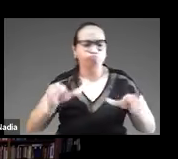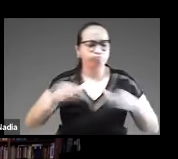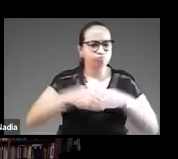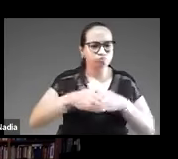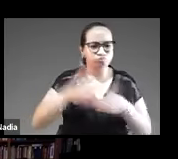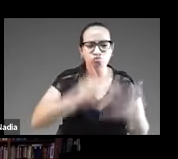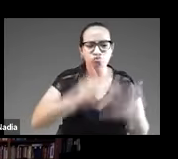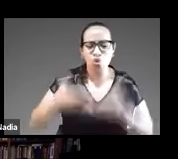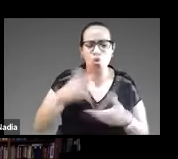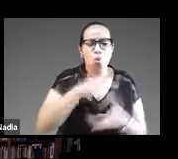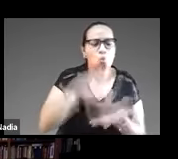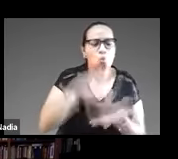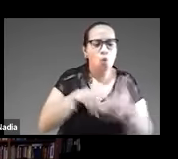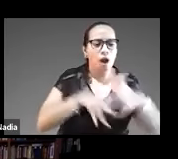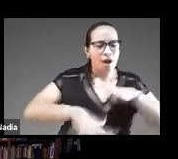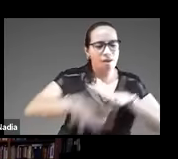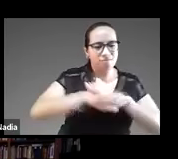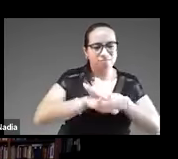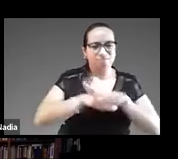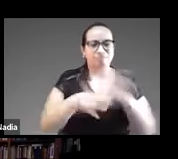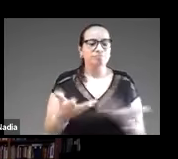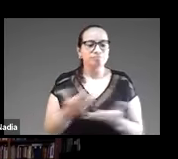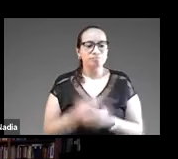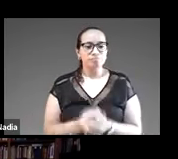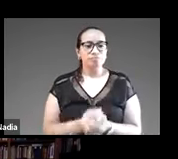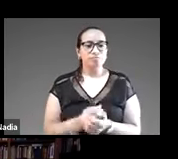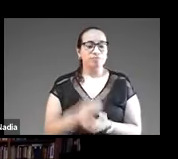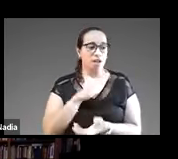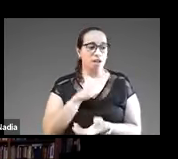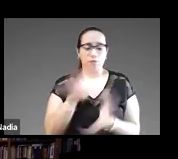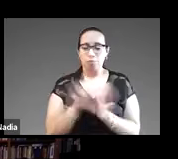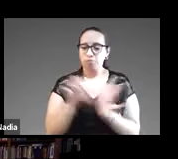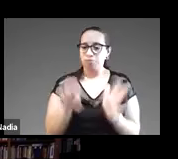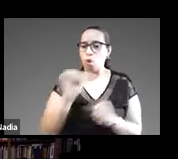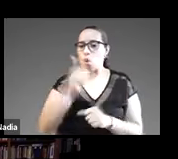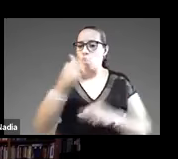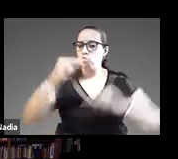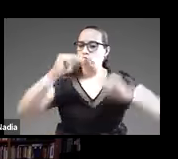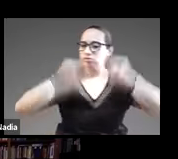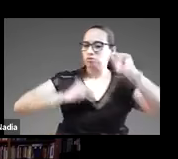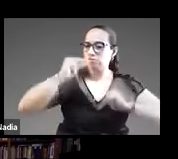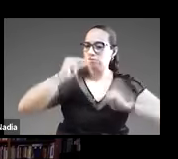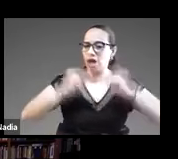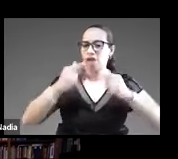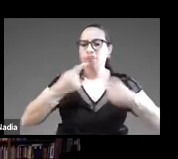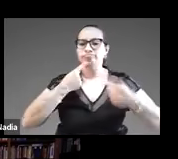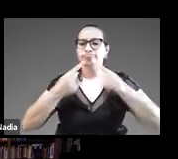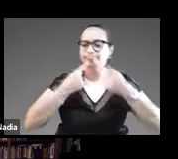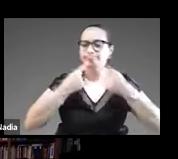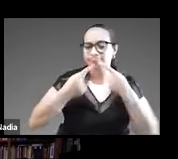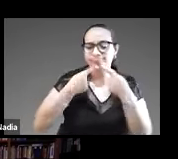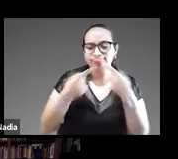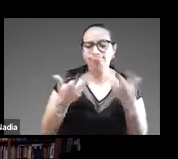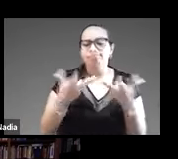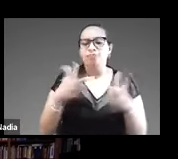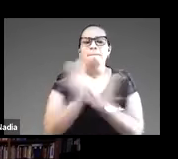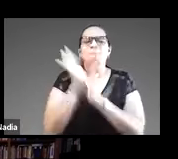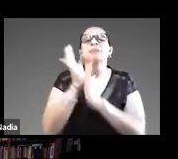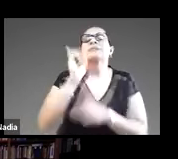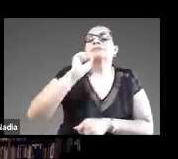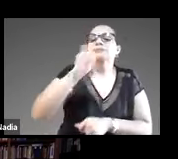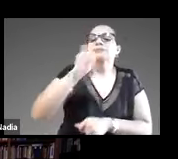el barrio. O sea, digamos, estamos en otro nivel de discusión, ¿sí? Participar era poner